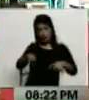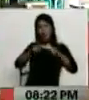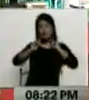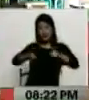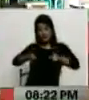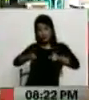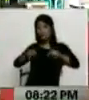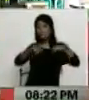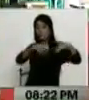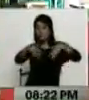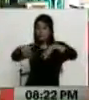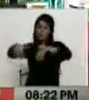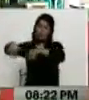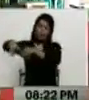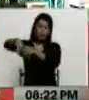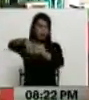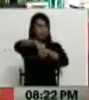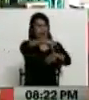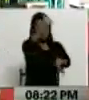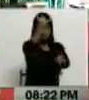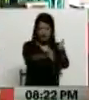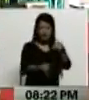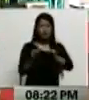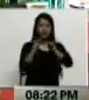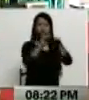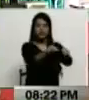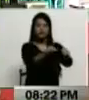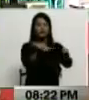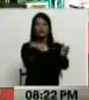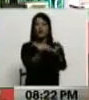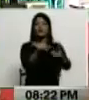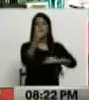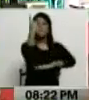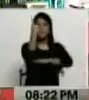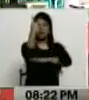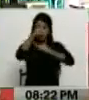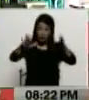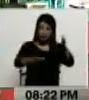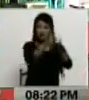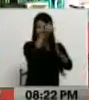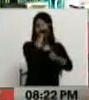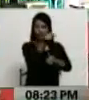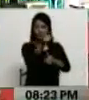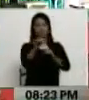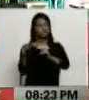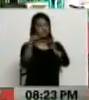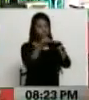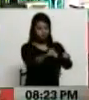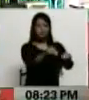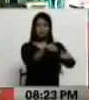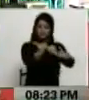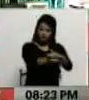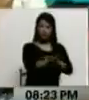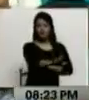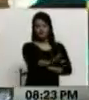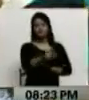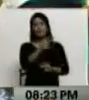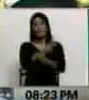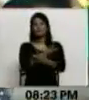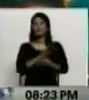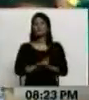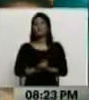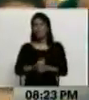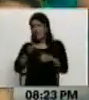general del sur hasta el panteón nacional a llevar a Fabricio oeda ahí con nuestros Héroes